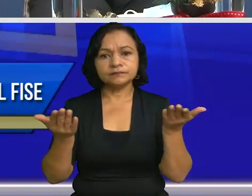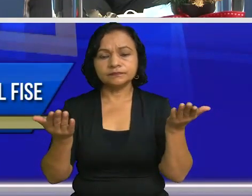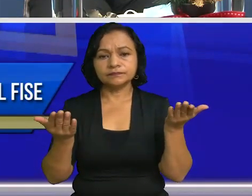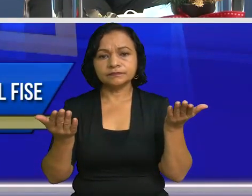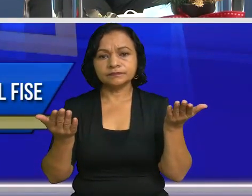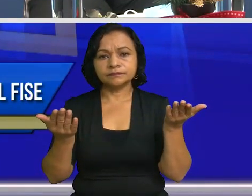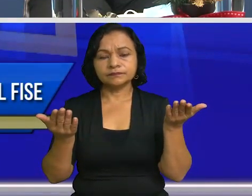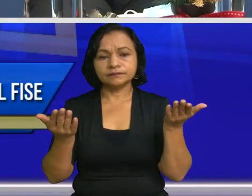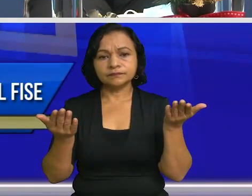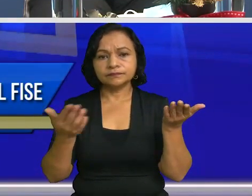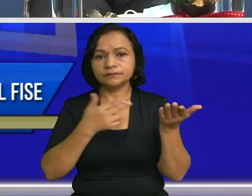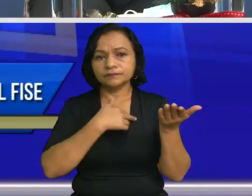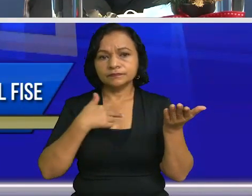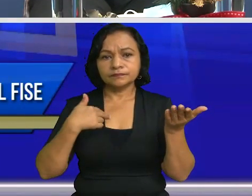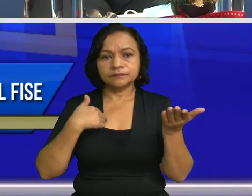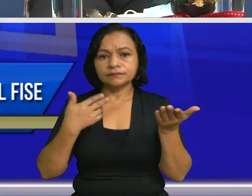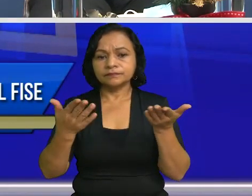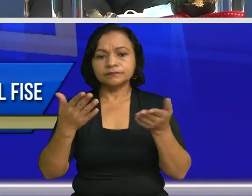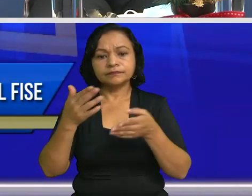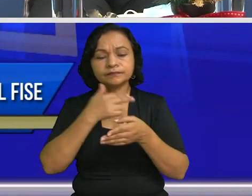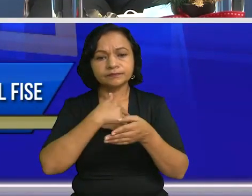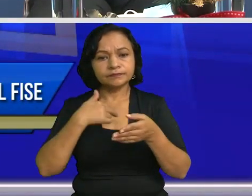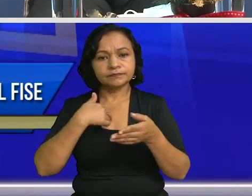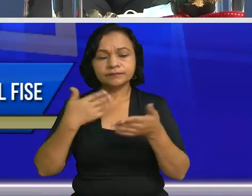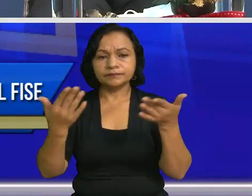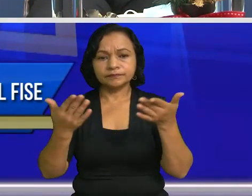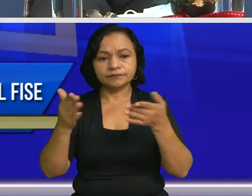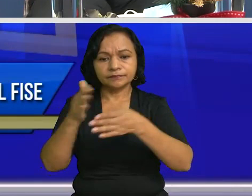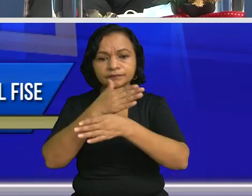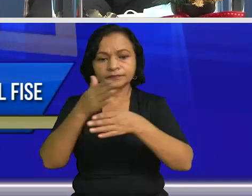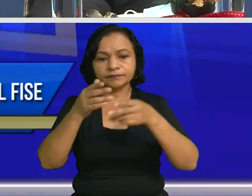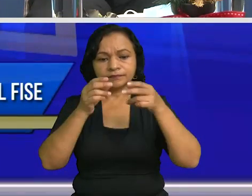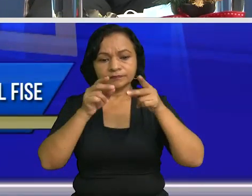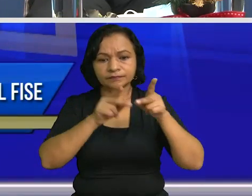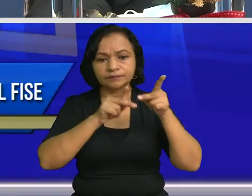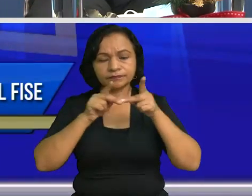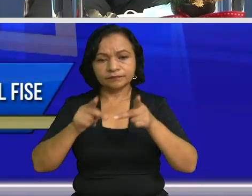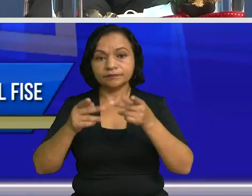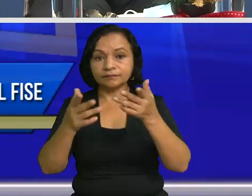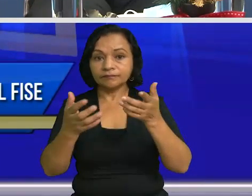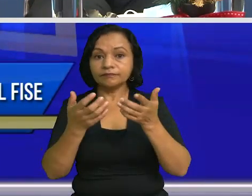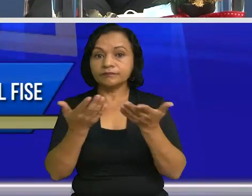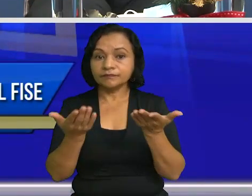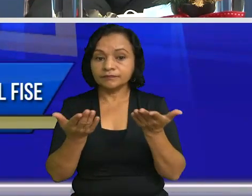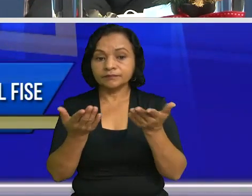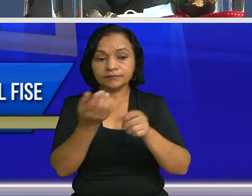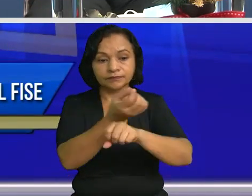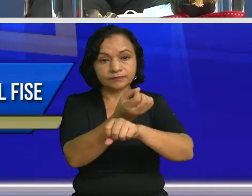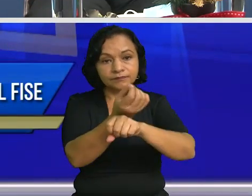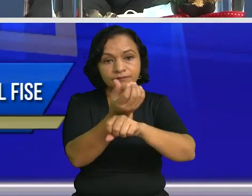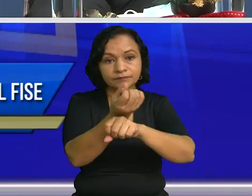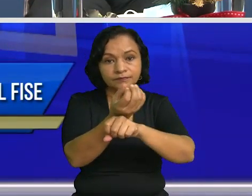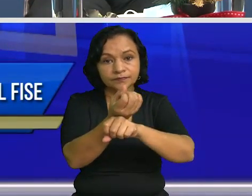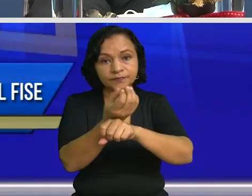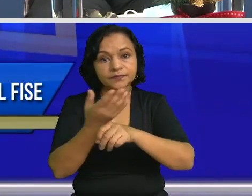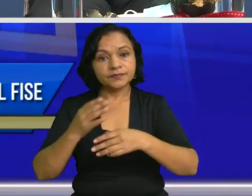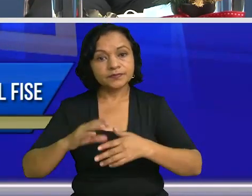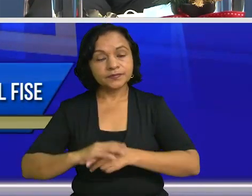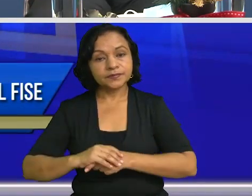a esto además canalizan a través de estos compañeros la demanda y el gobierno municipal la